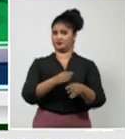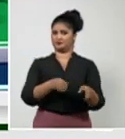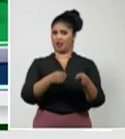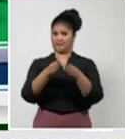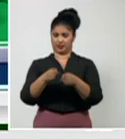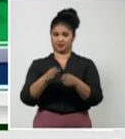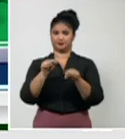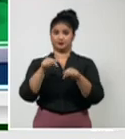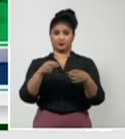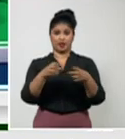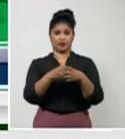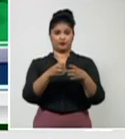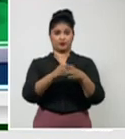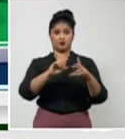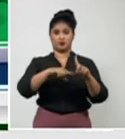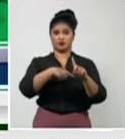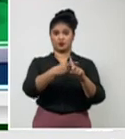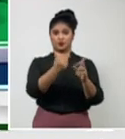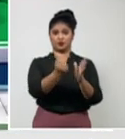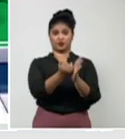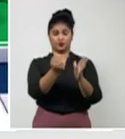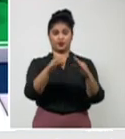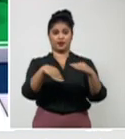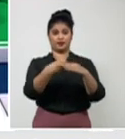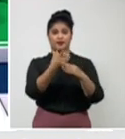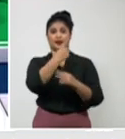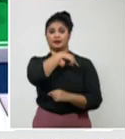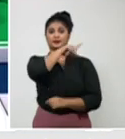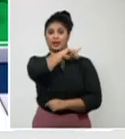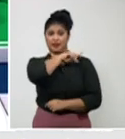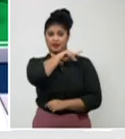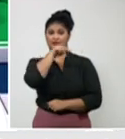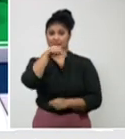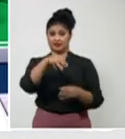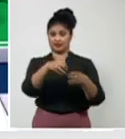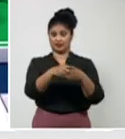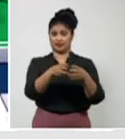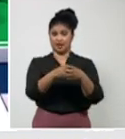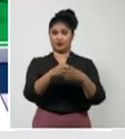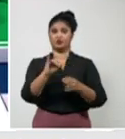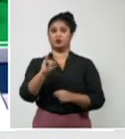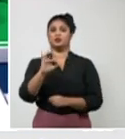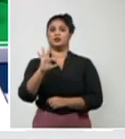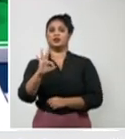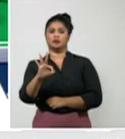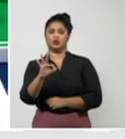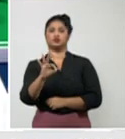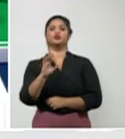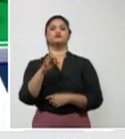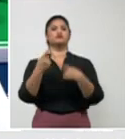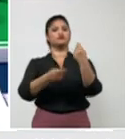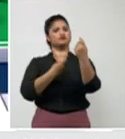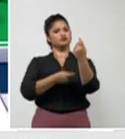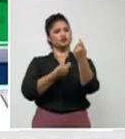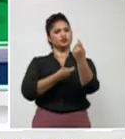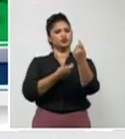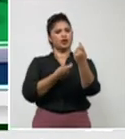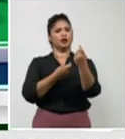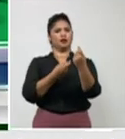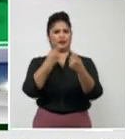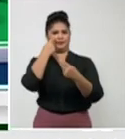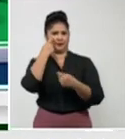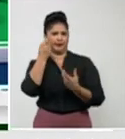casos diagnosticados ayer se trabaja intensamente para buscar cuál fue la fuente